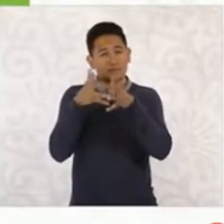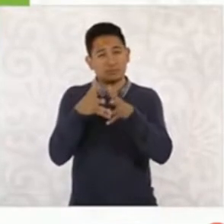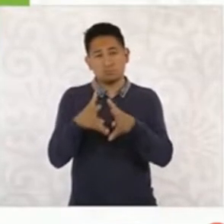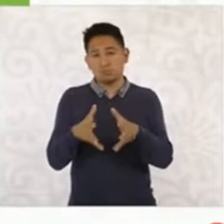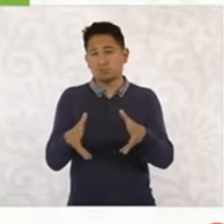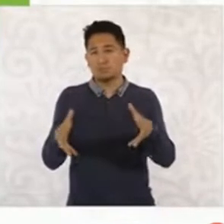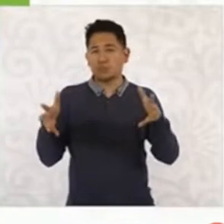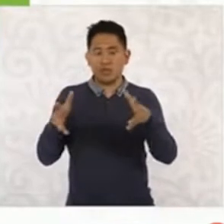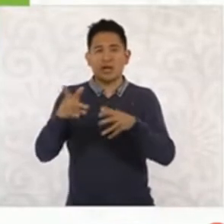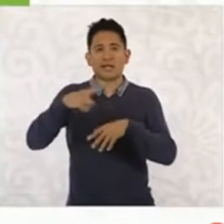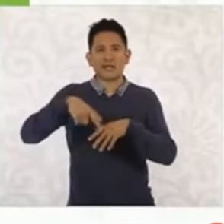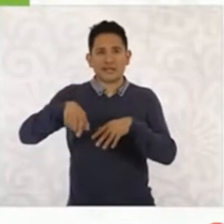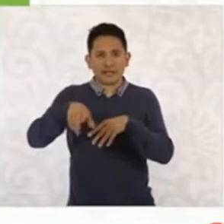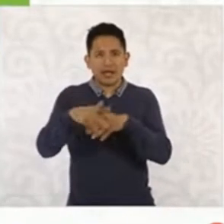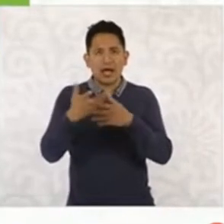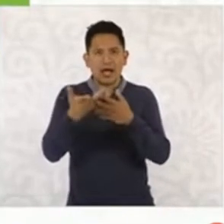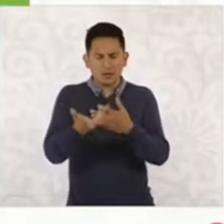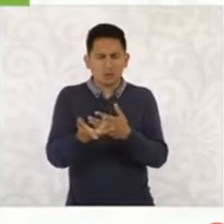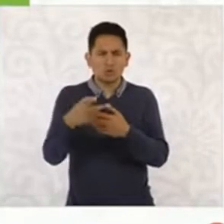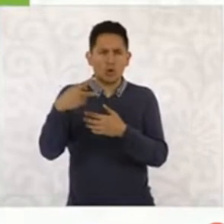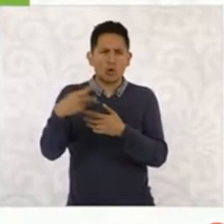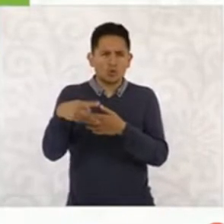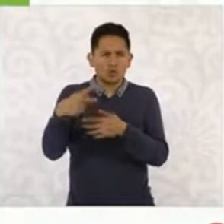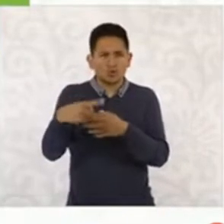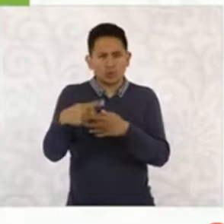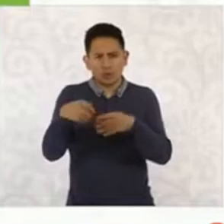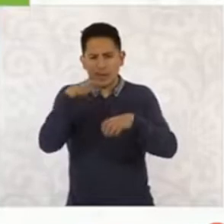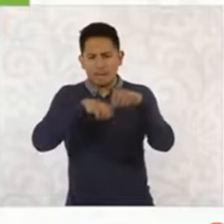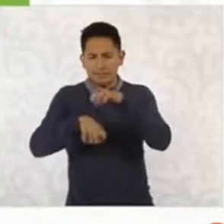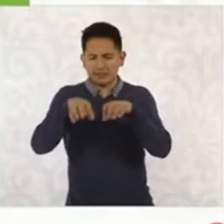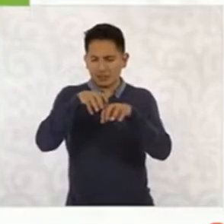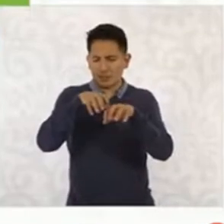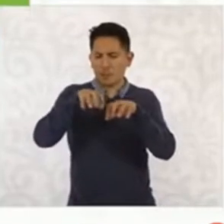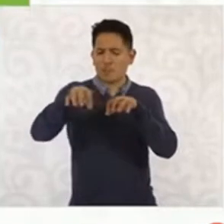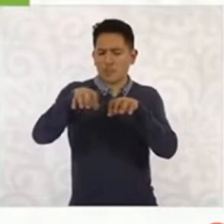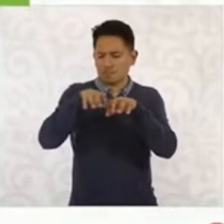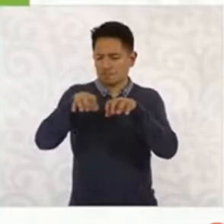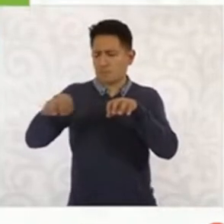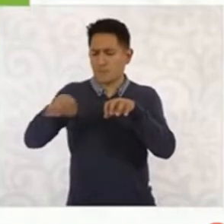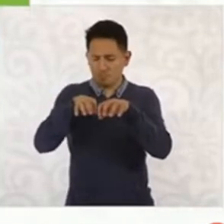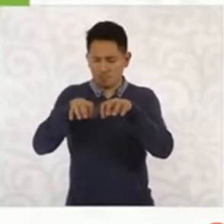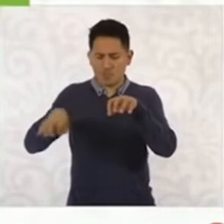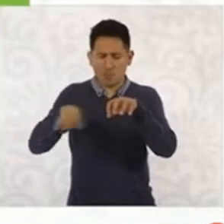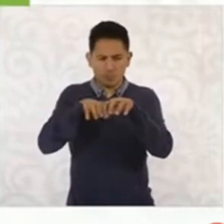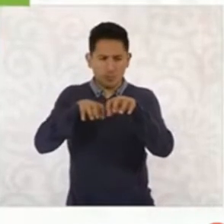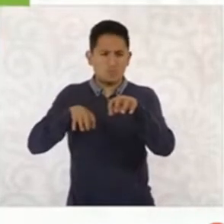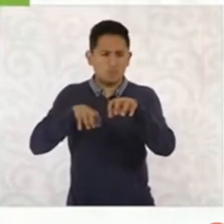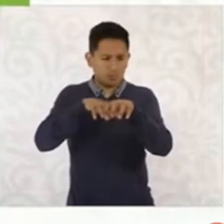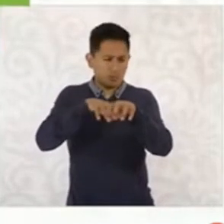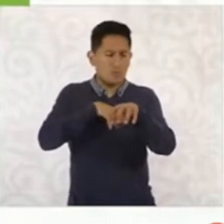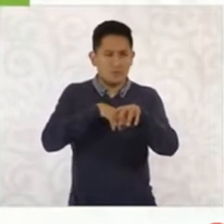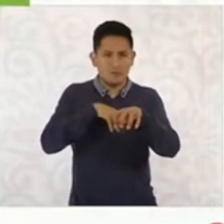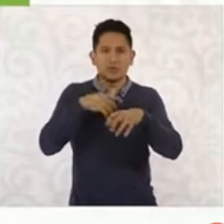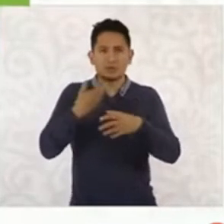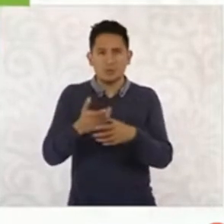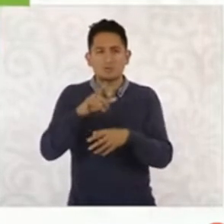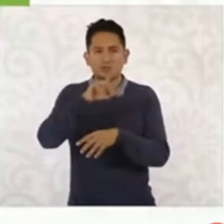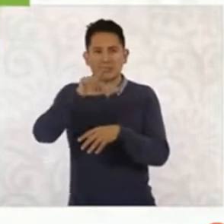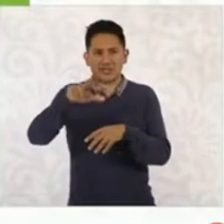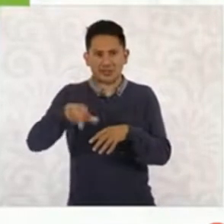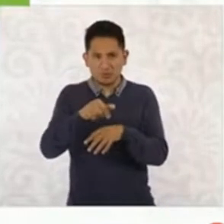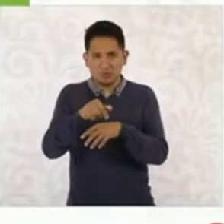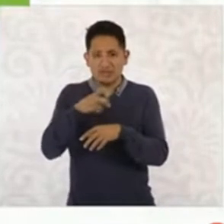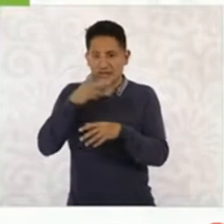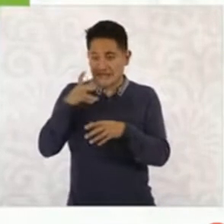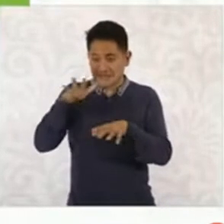tenían muchas subsidiarias pudieran presentar sus impuestos como si fueran una sola, las conjuntaban, las